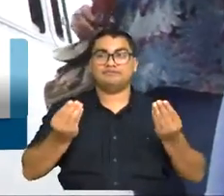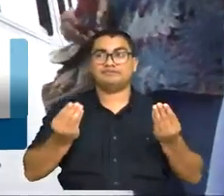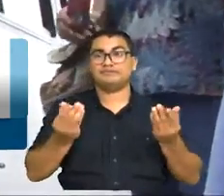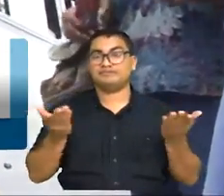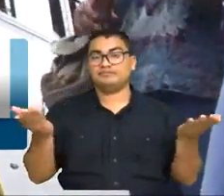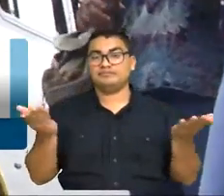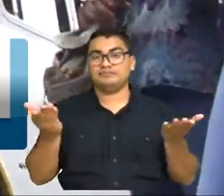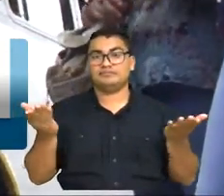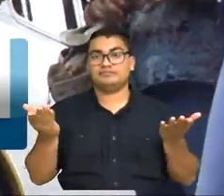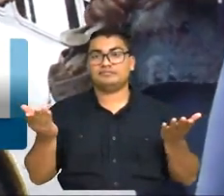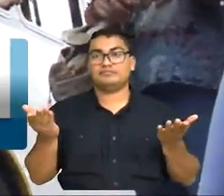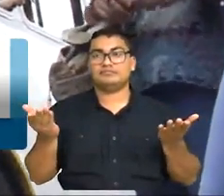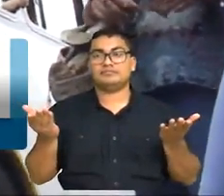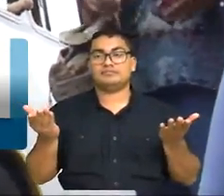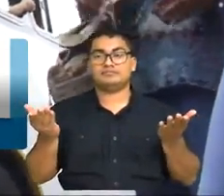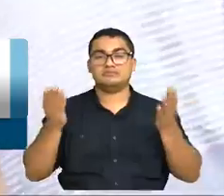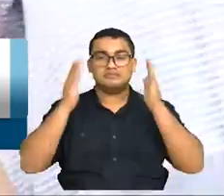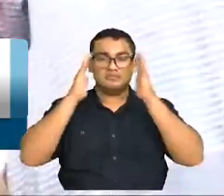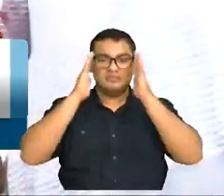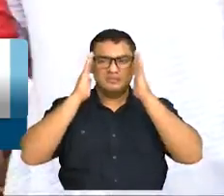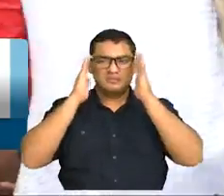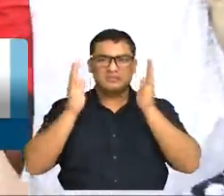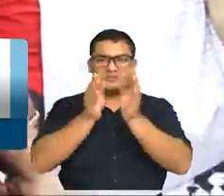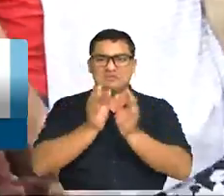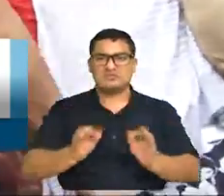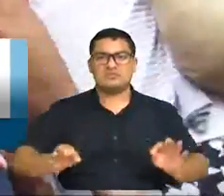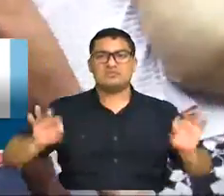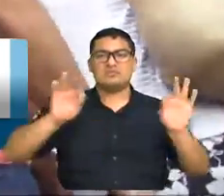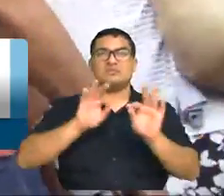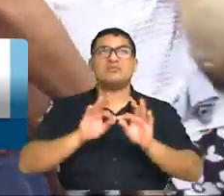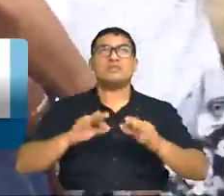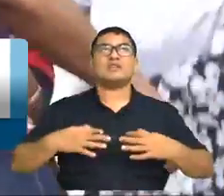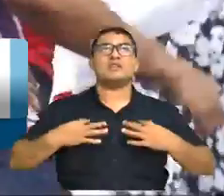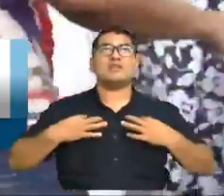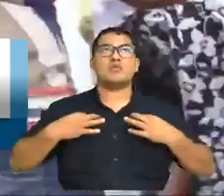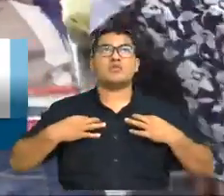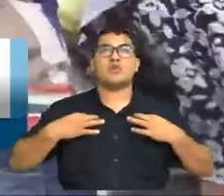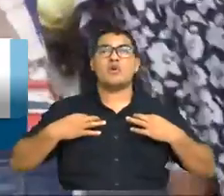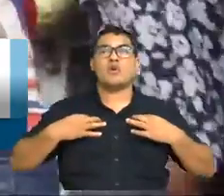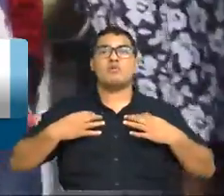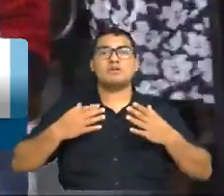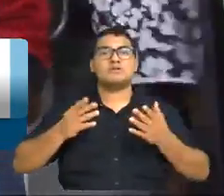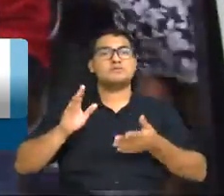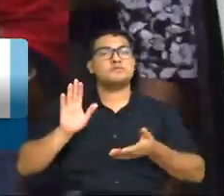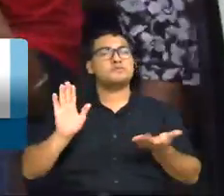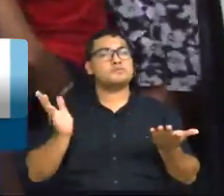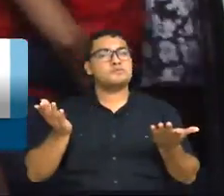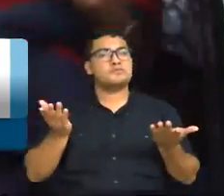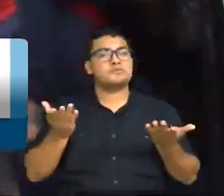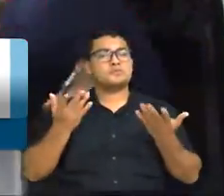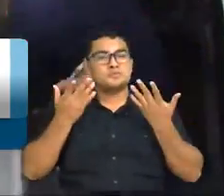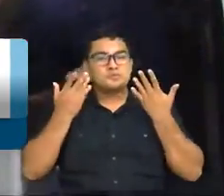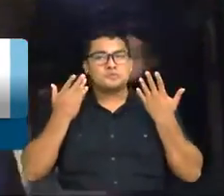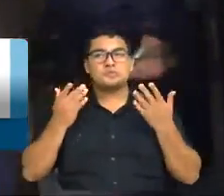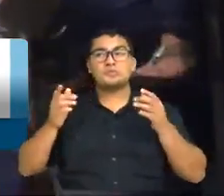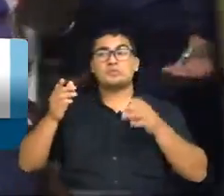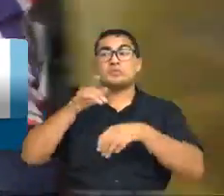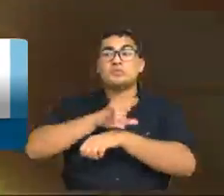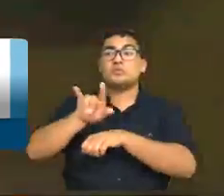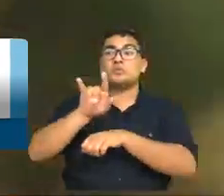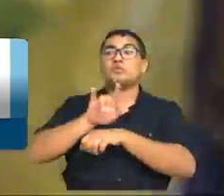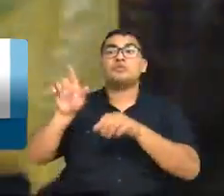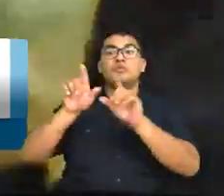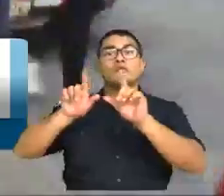blanca y después la camisa de vestir. Lo principal es la vestimenta para prevenir lo que es el golpe de calor. Posteriormente, buscar lugares